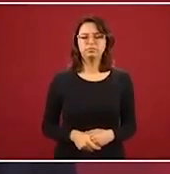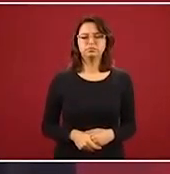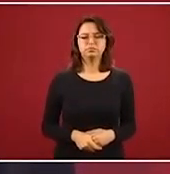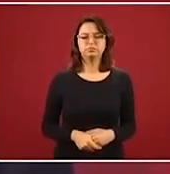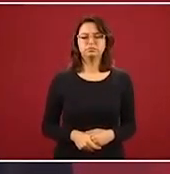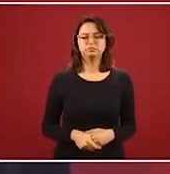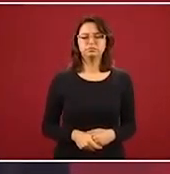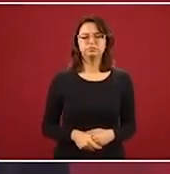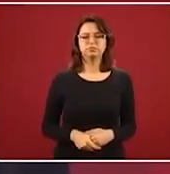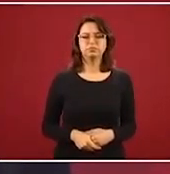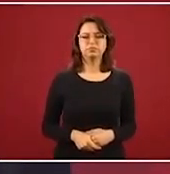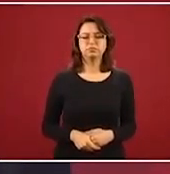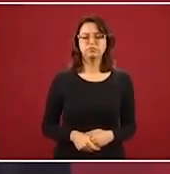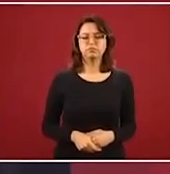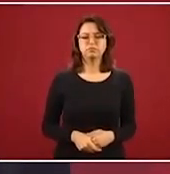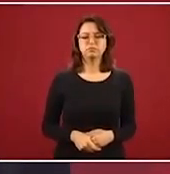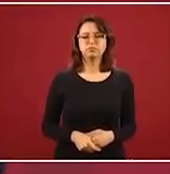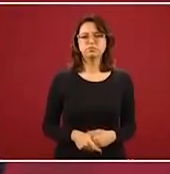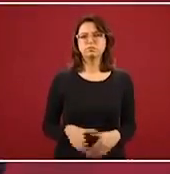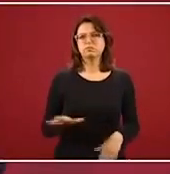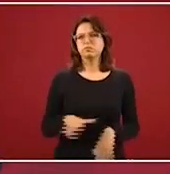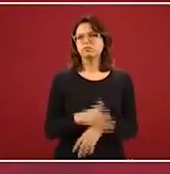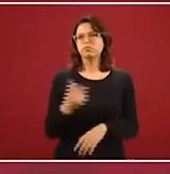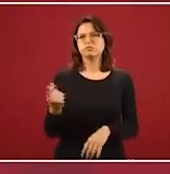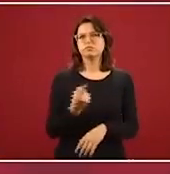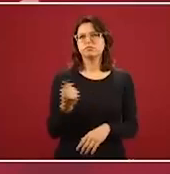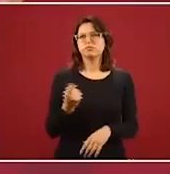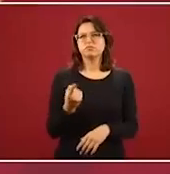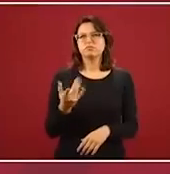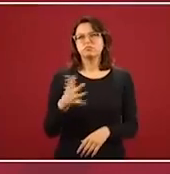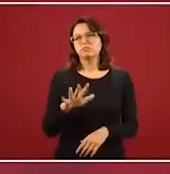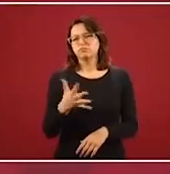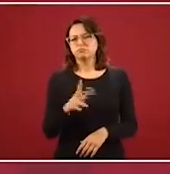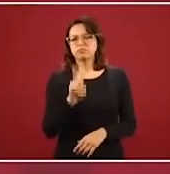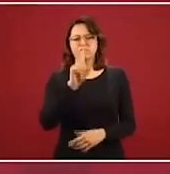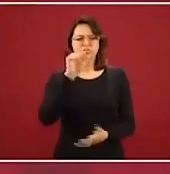estamos hablando de alrededor de 2,000 claves.